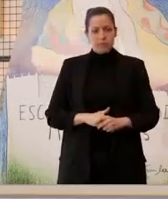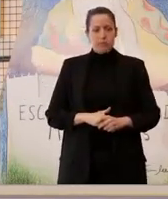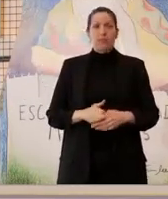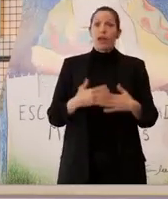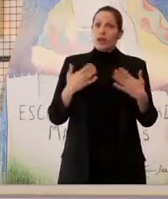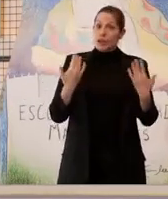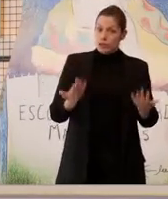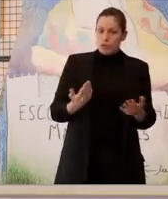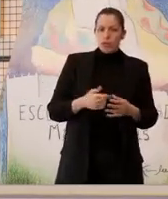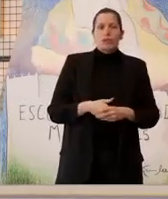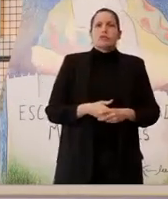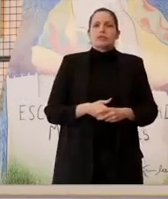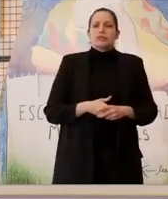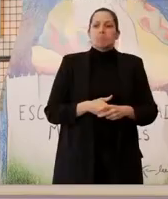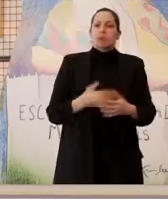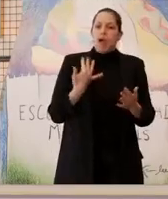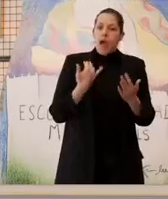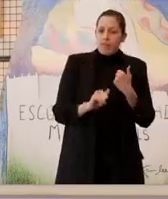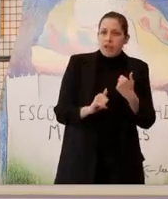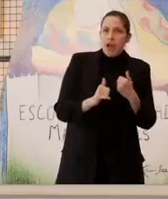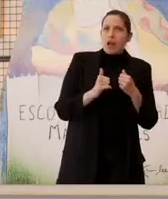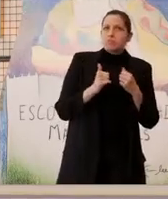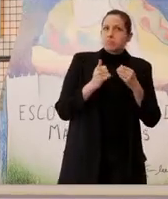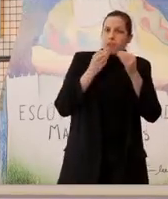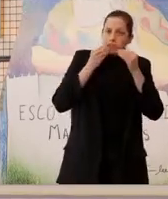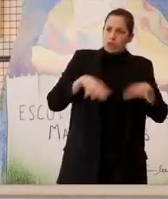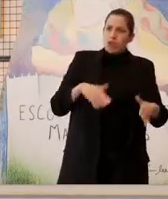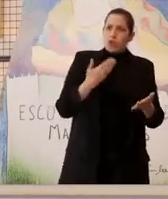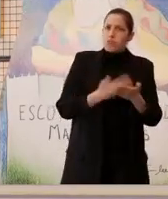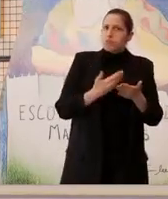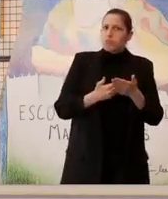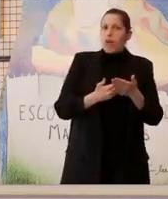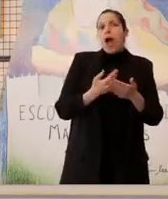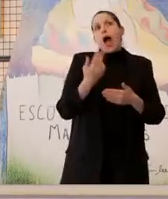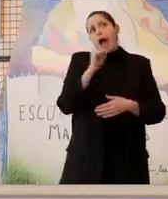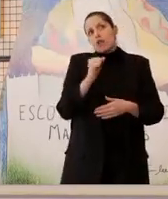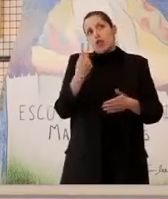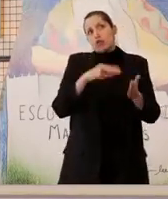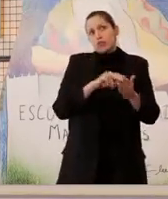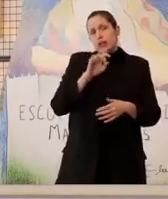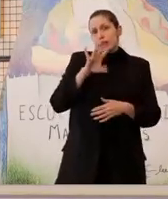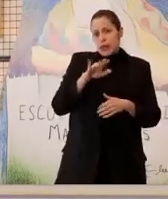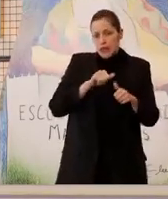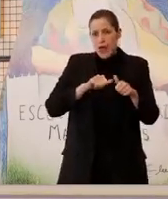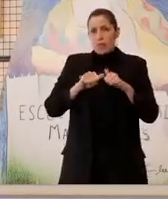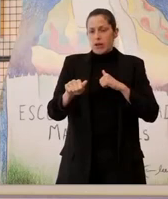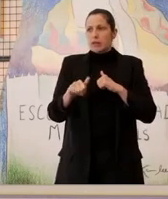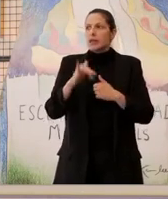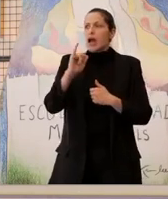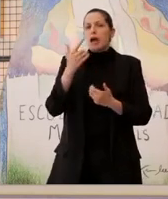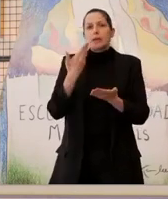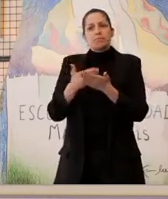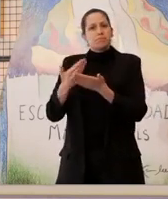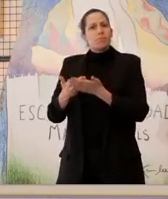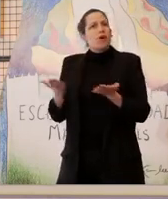históricos en distintas partes del mundo a partir del año 2015 se va a encontrar con que carece de sujeto